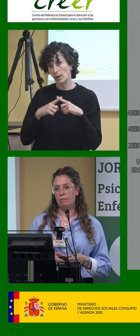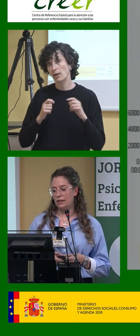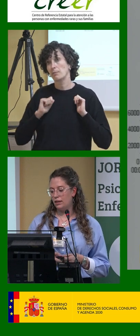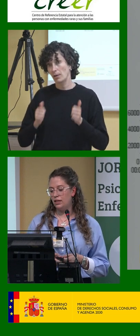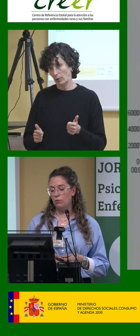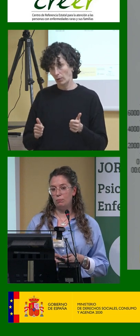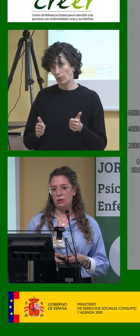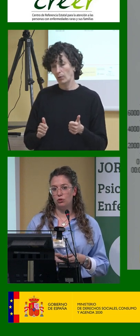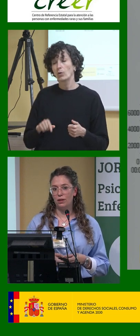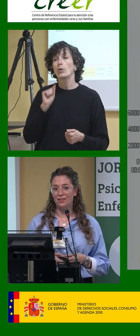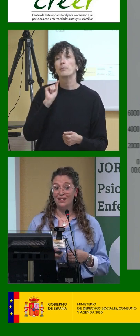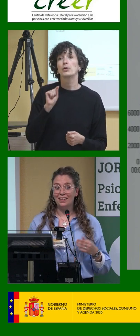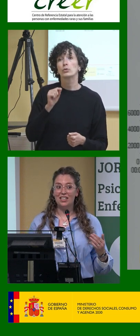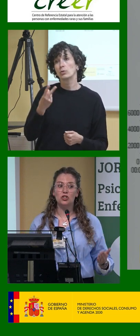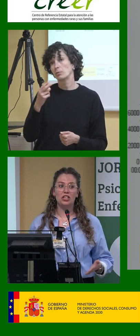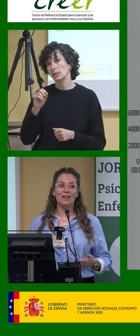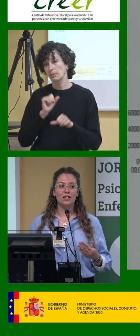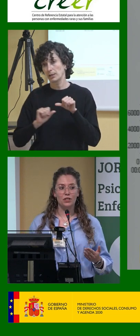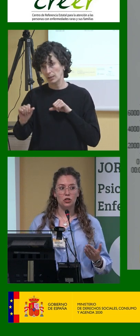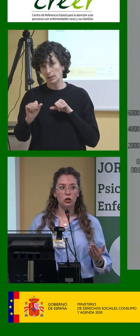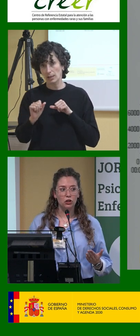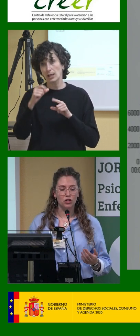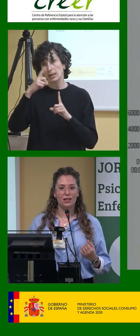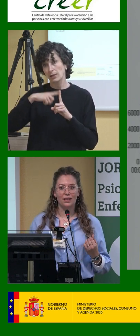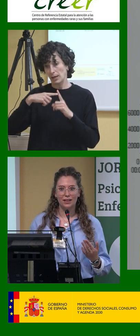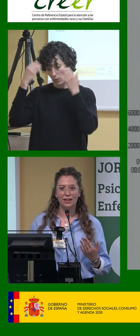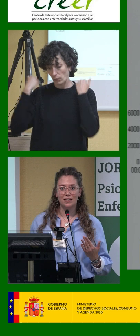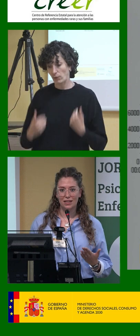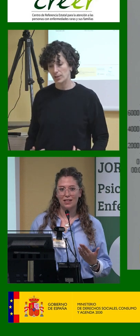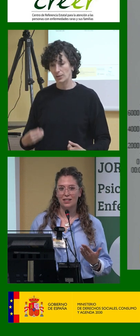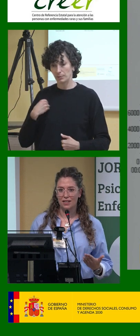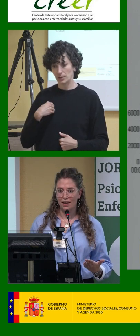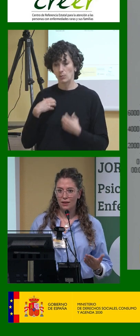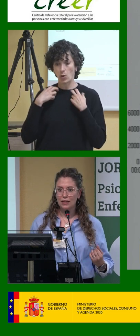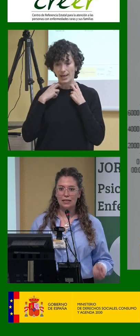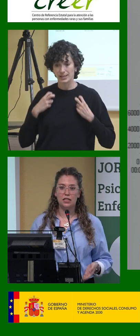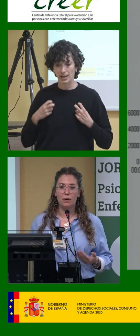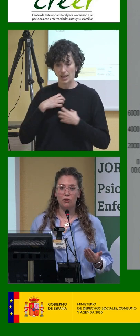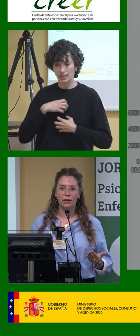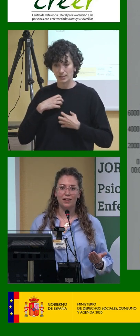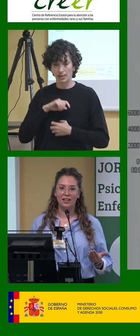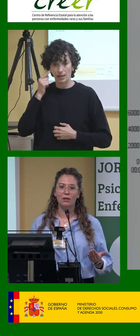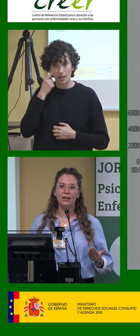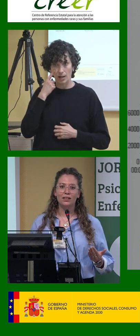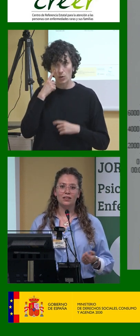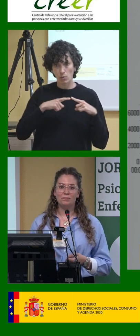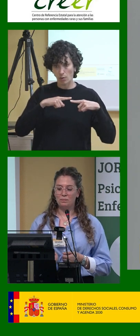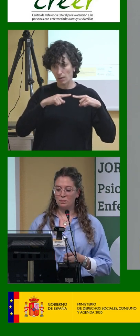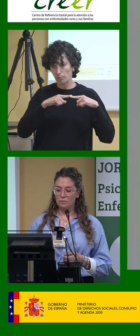a partir del minuto 20 esos niveles fisiológicos que detectan el estrés y la ansiedad se dispararon hacia